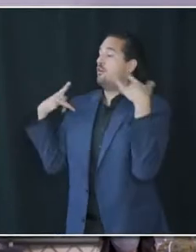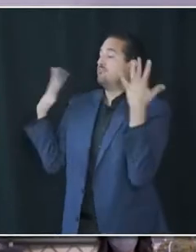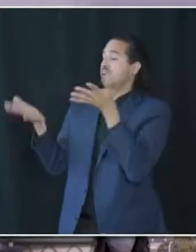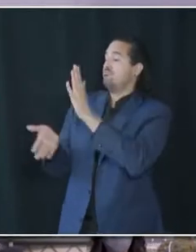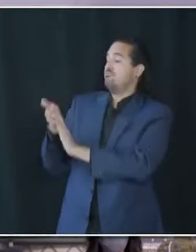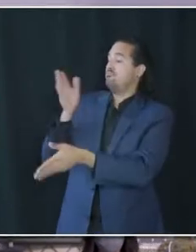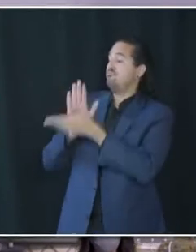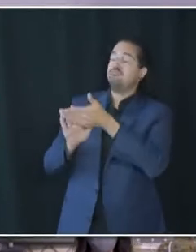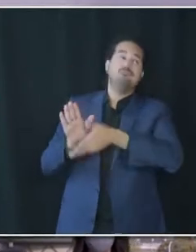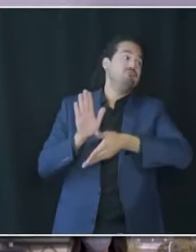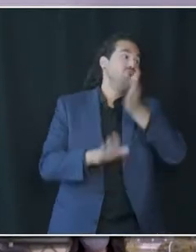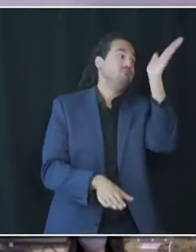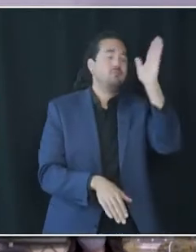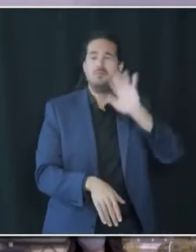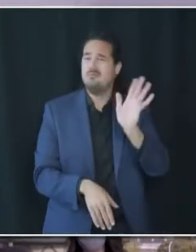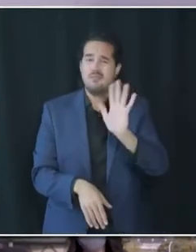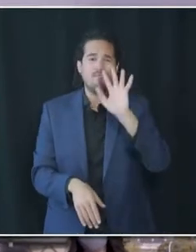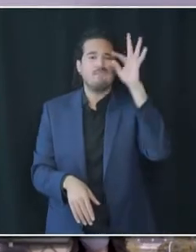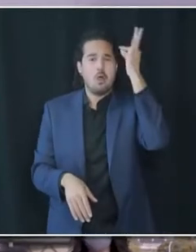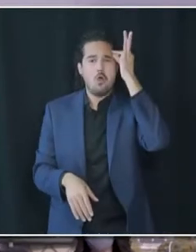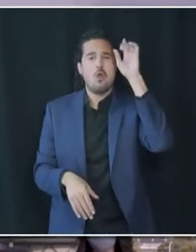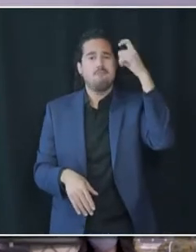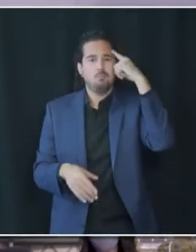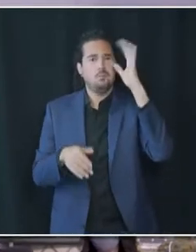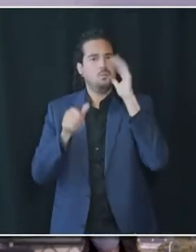para semanas y meses próximos